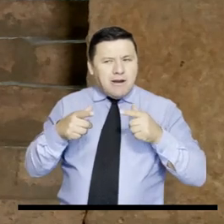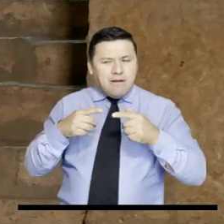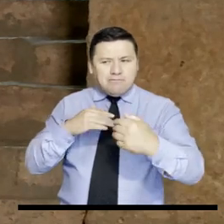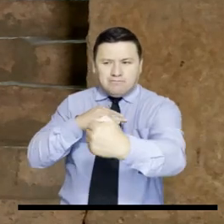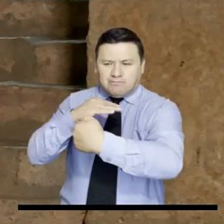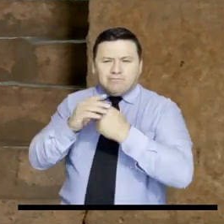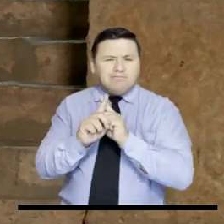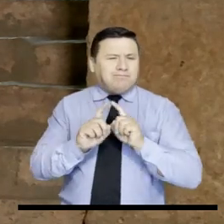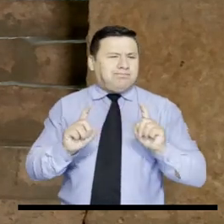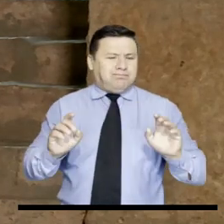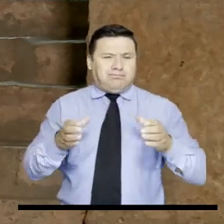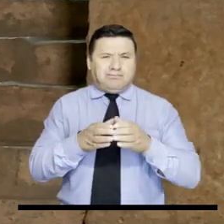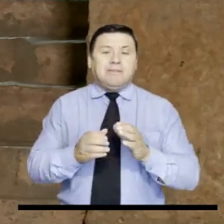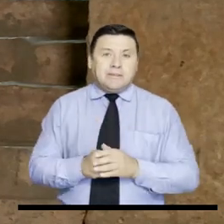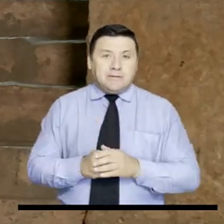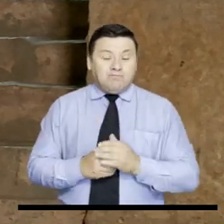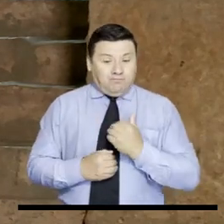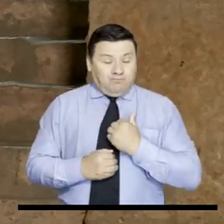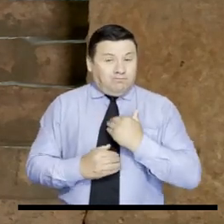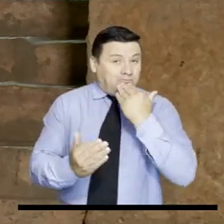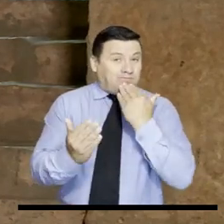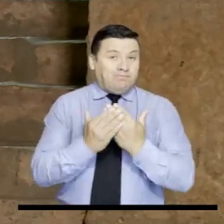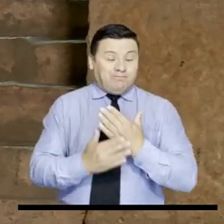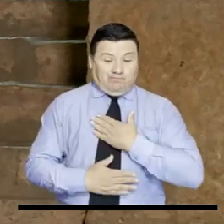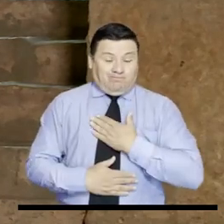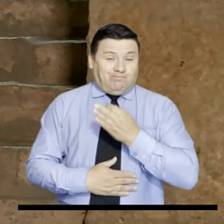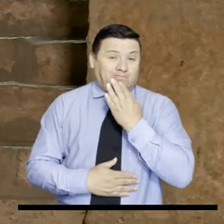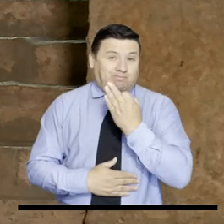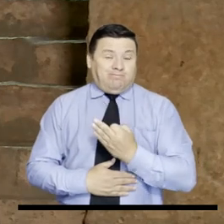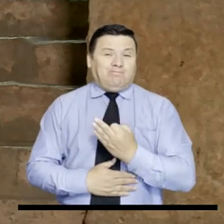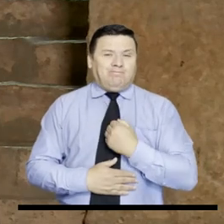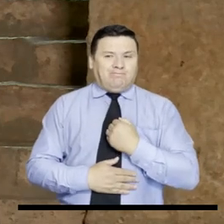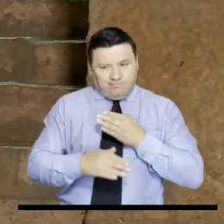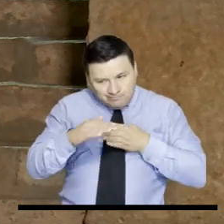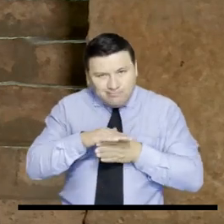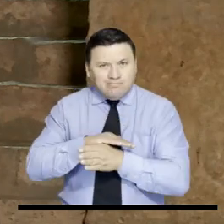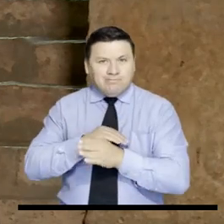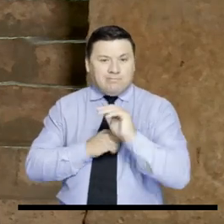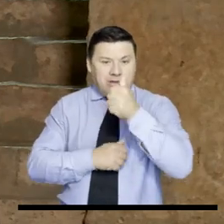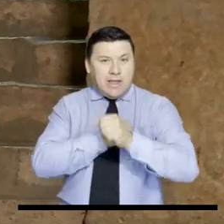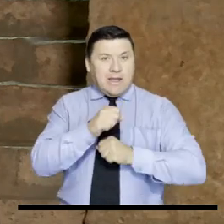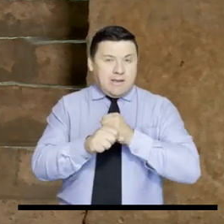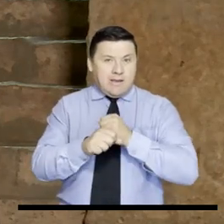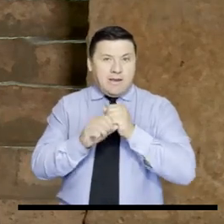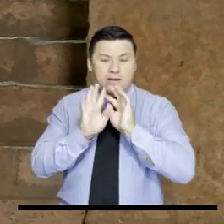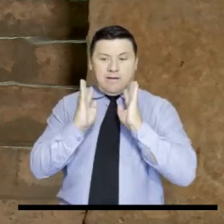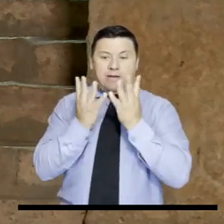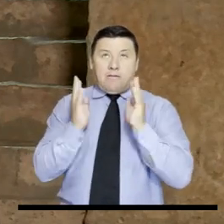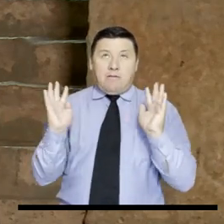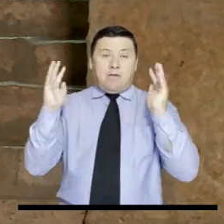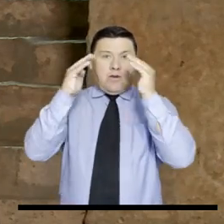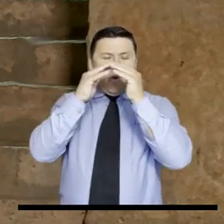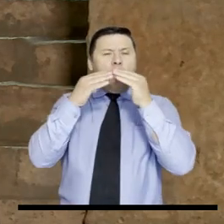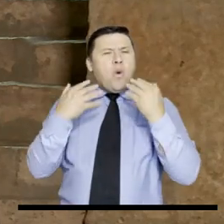nuestras diversidades. Y desde el privilegio que ha sido para mí entrar durante estos 10 años al Capitolio Nacional,